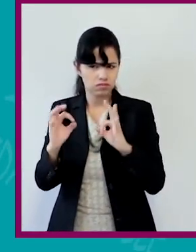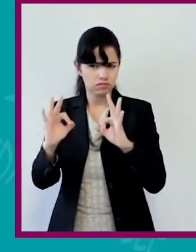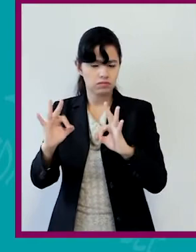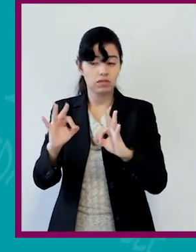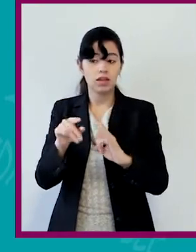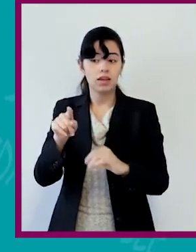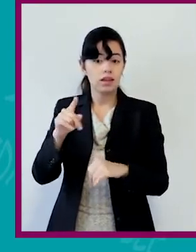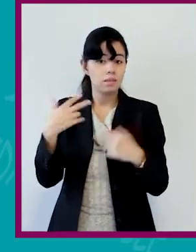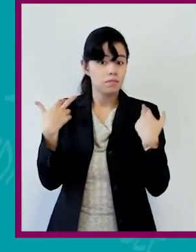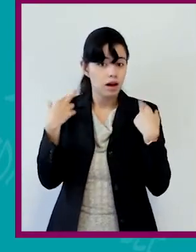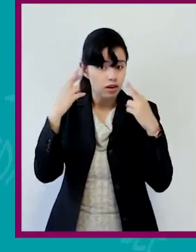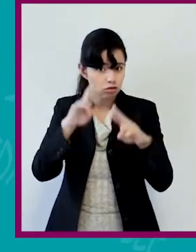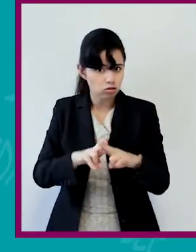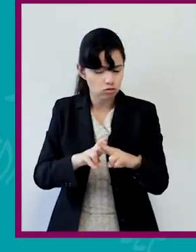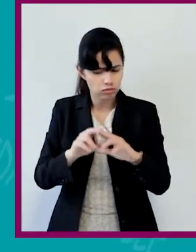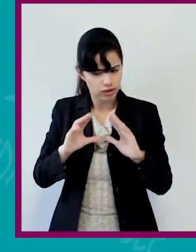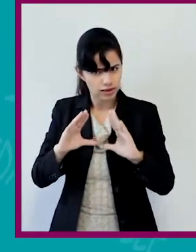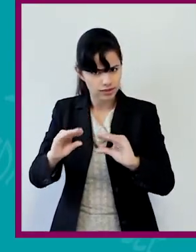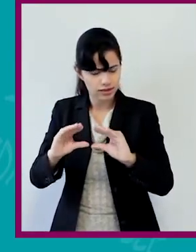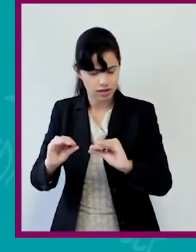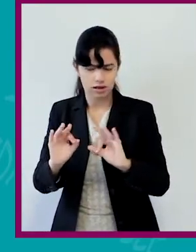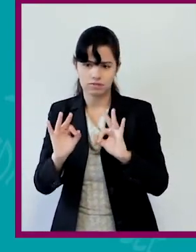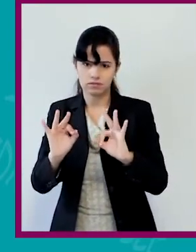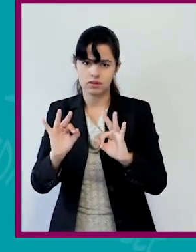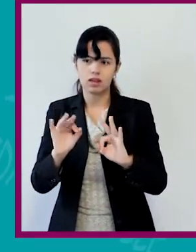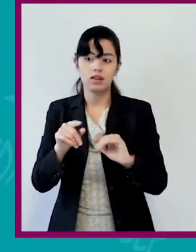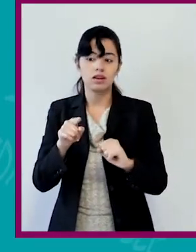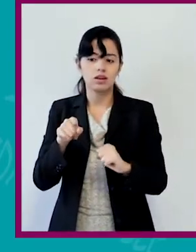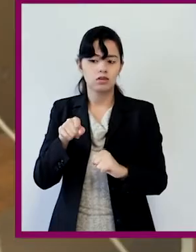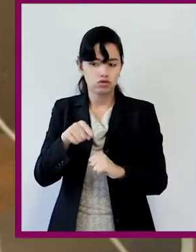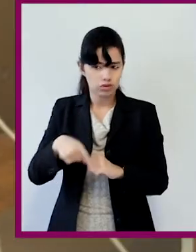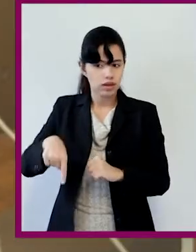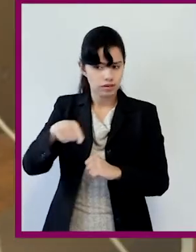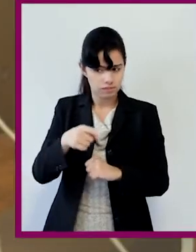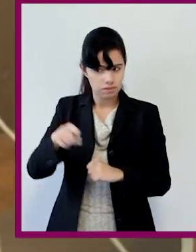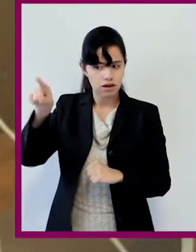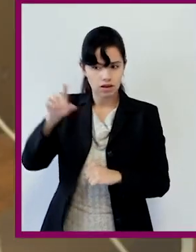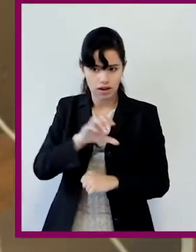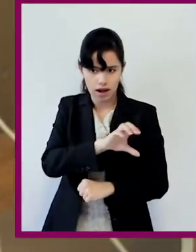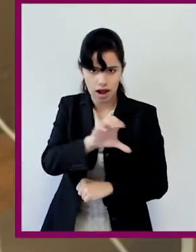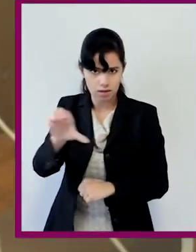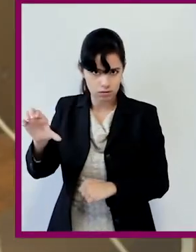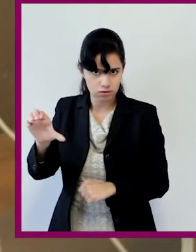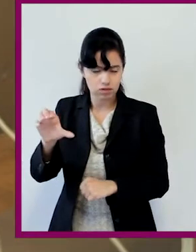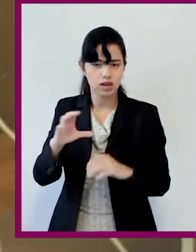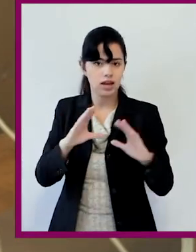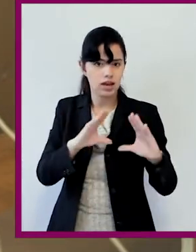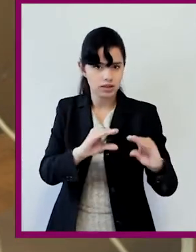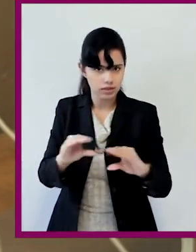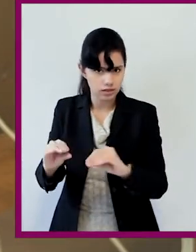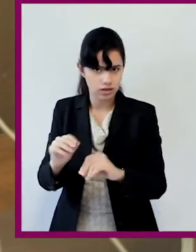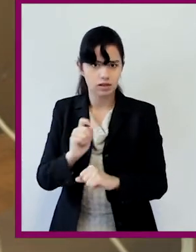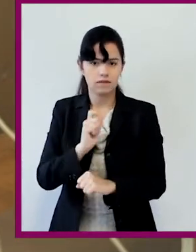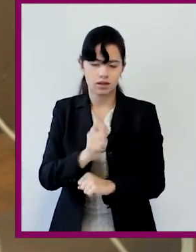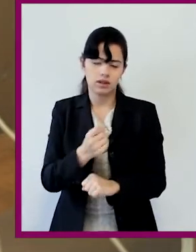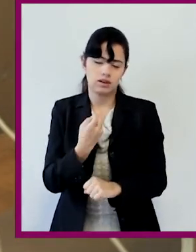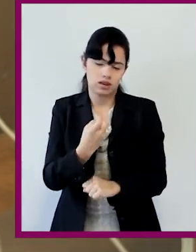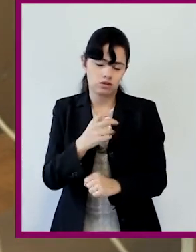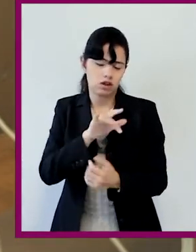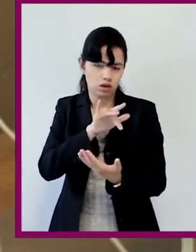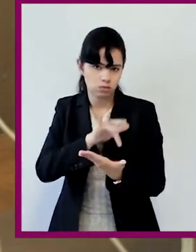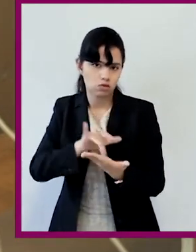que capaciten mejor a los profesores que dan clases en los sectores rurales o indígenas. En fin,